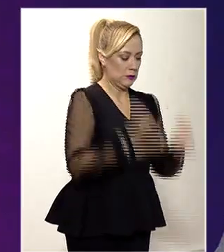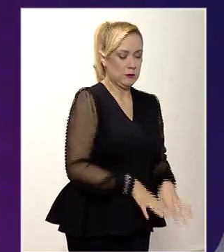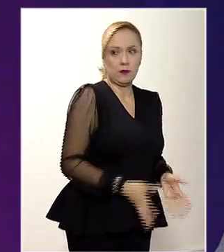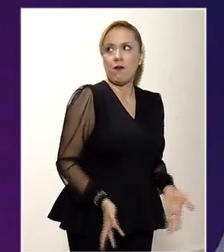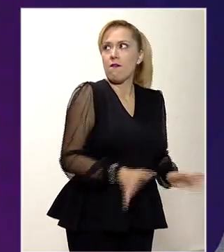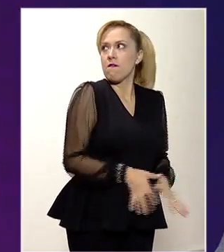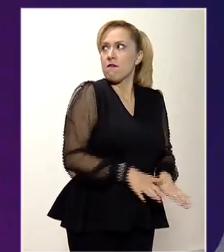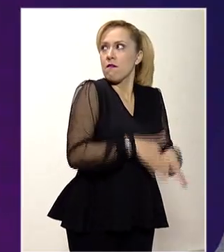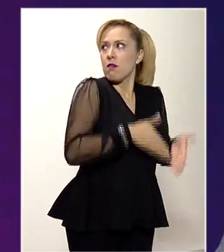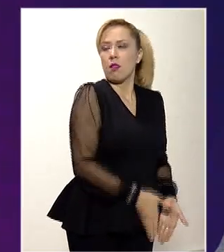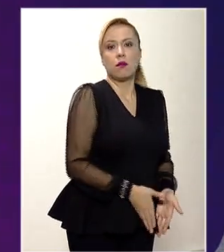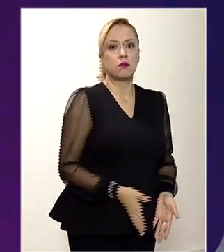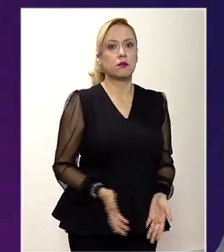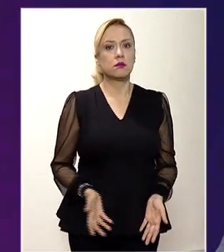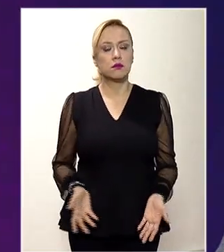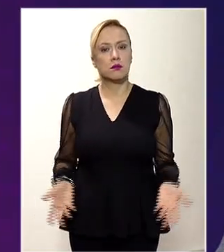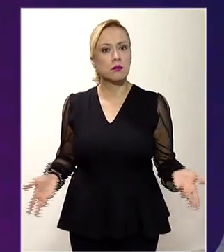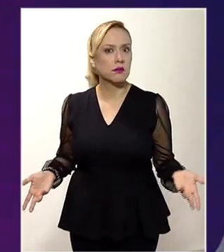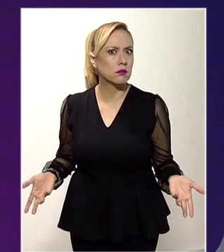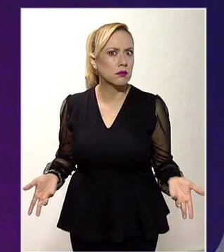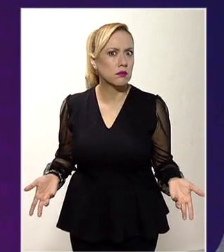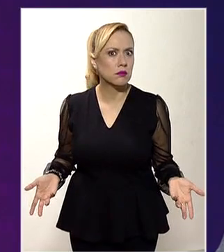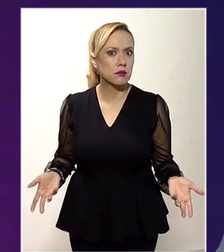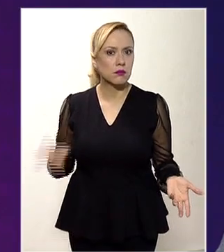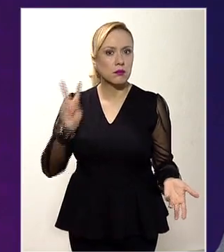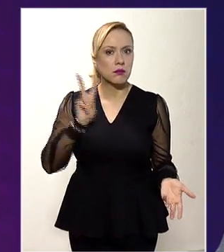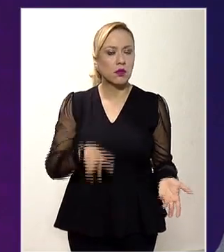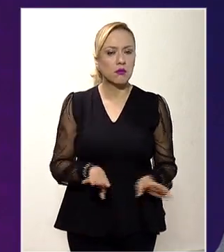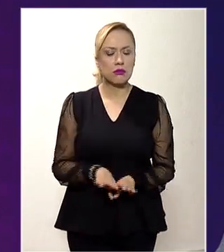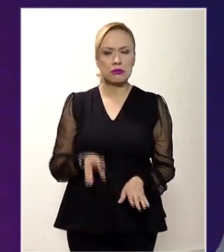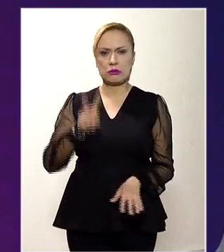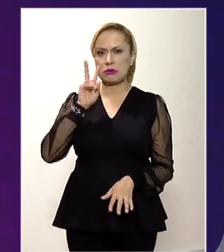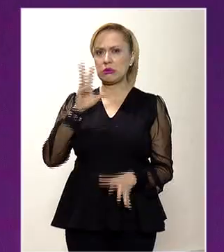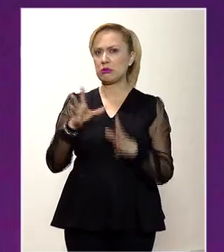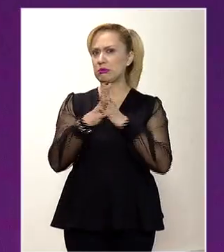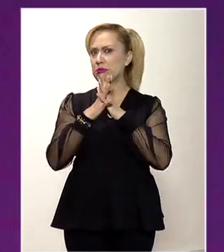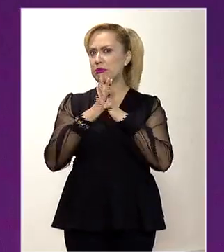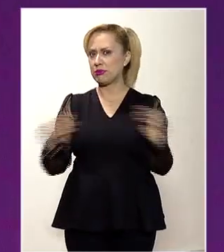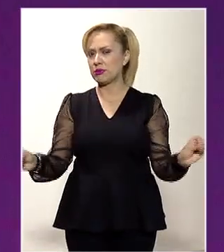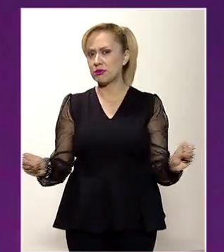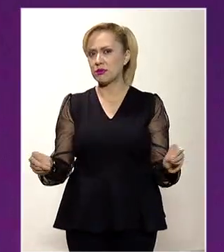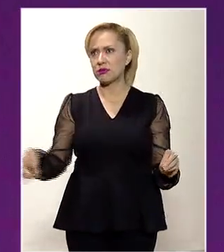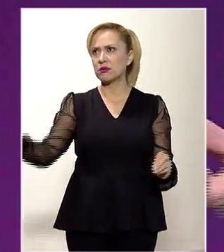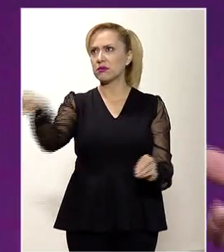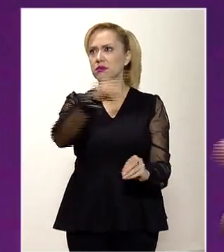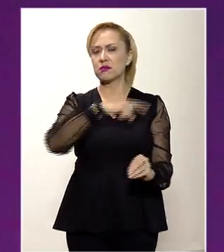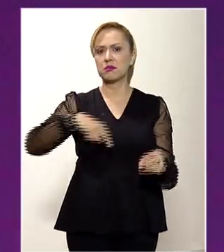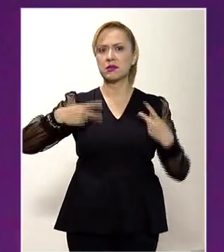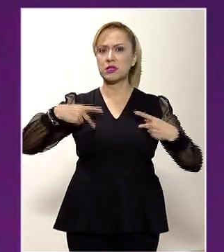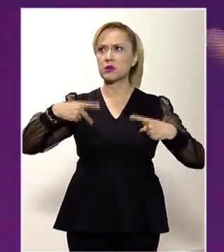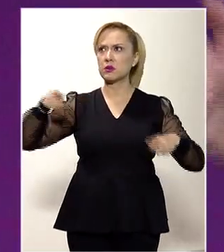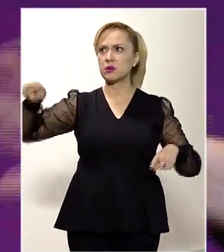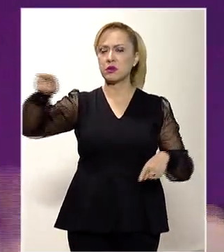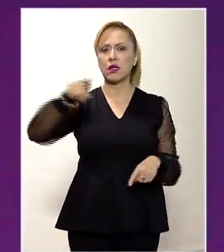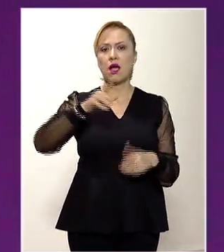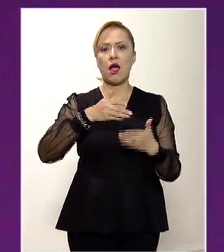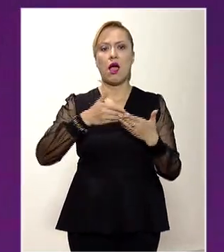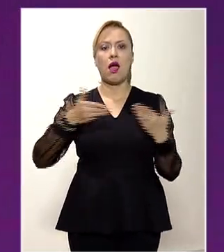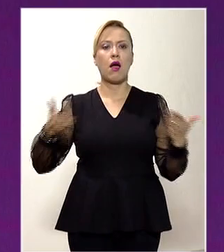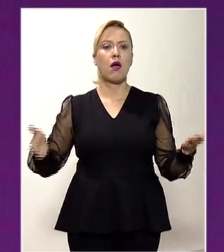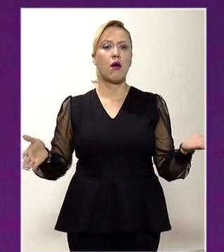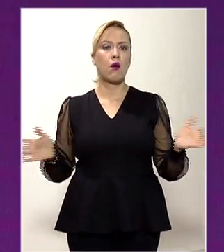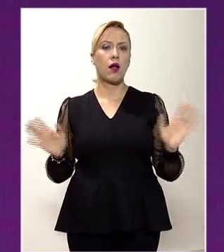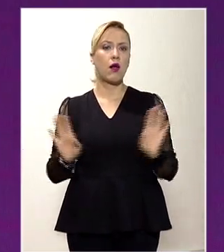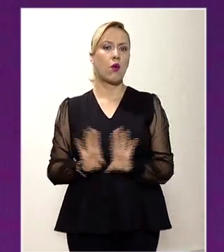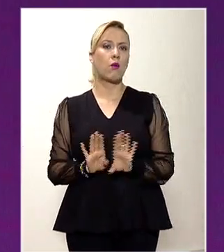tema incluso competencial que ha sido un desastre, ¿no? Esta cosa de la desaparición cometida por particulares es un invento para librar